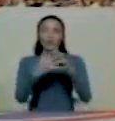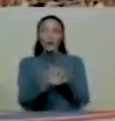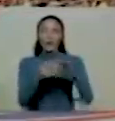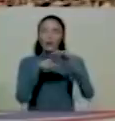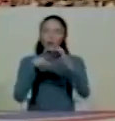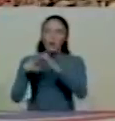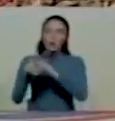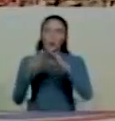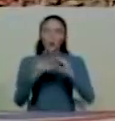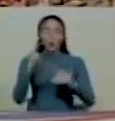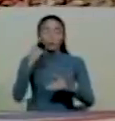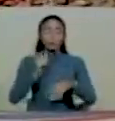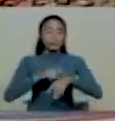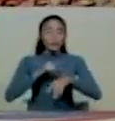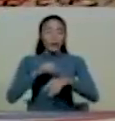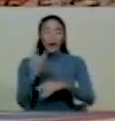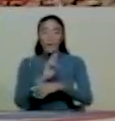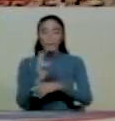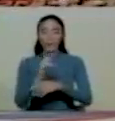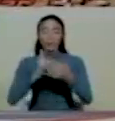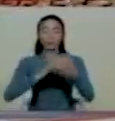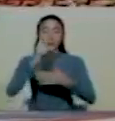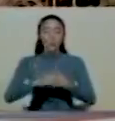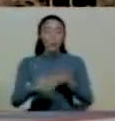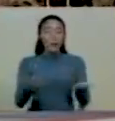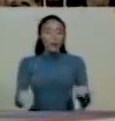Quiero hacerlo pronto, creo que es uno de los planes